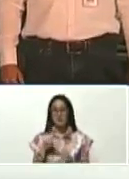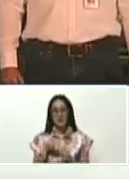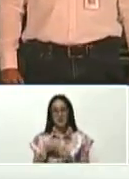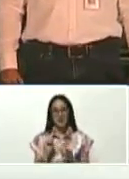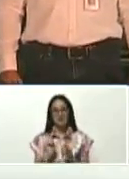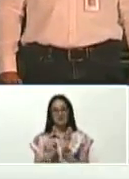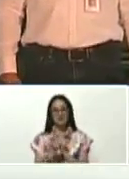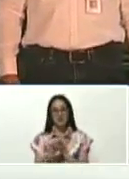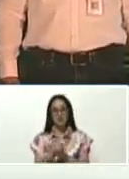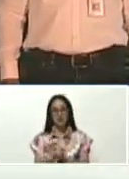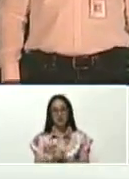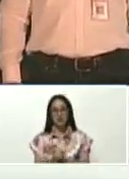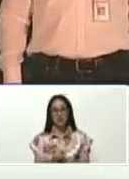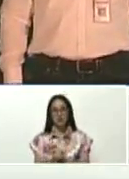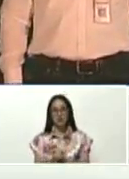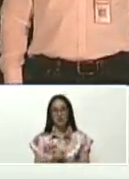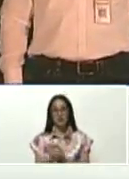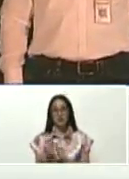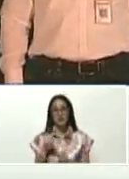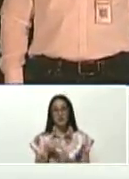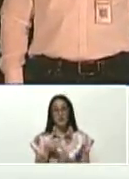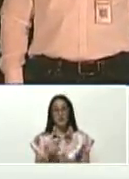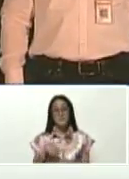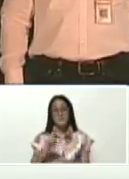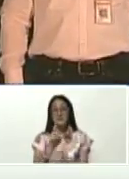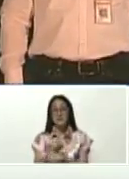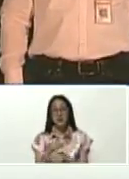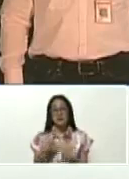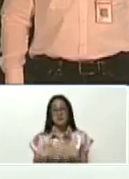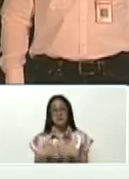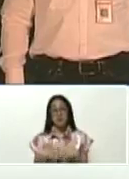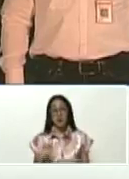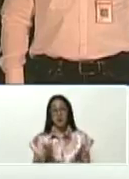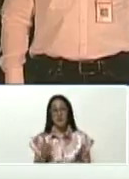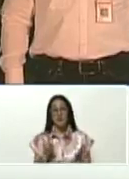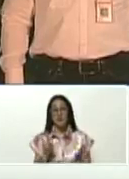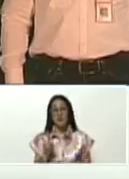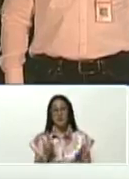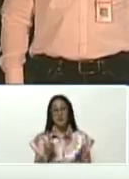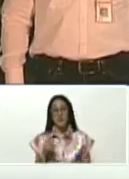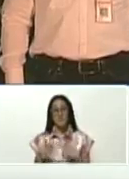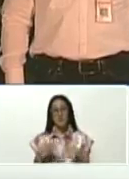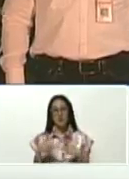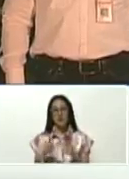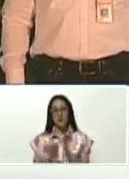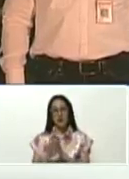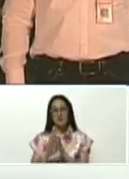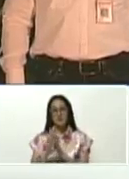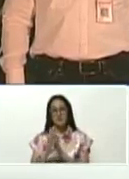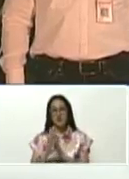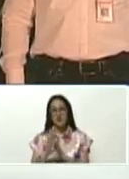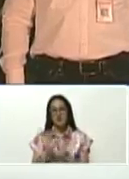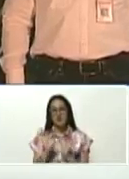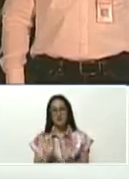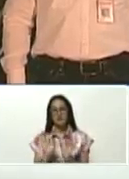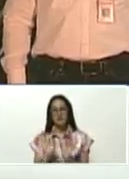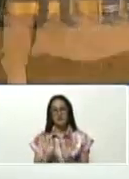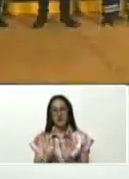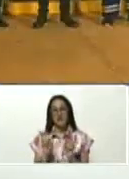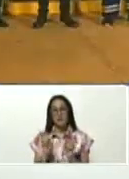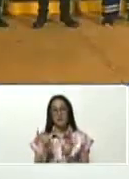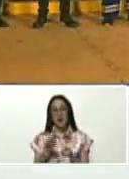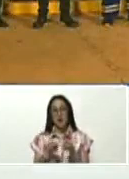convirtiendo en una de las principales industrias del país, en el proceso de crecimiento y va a la vanguardia del crecimiento